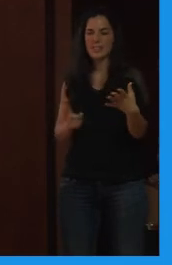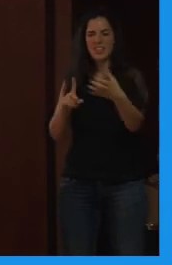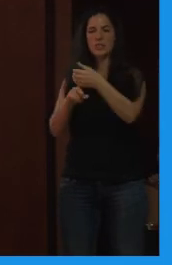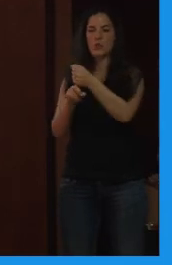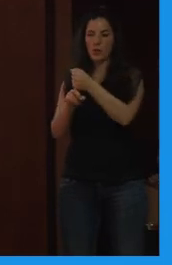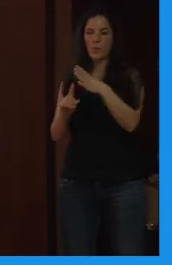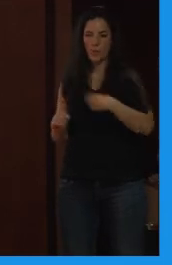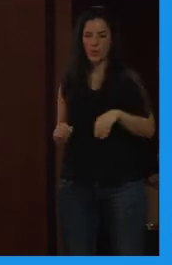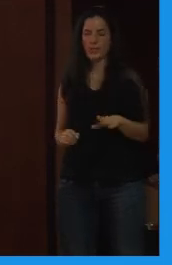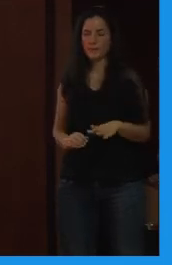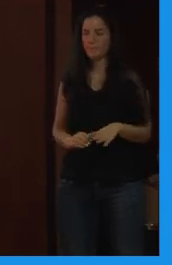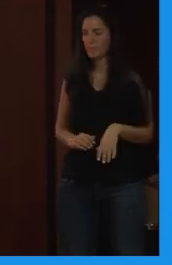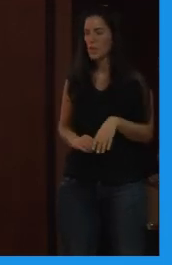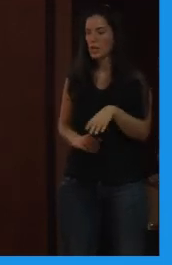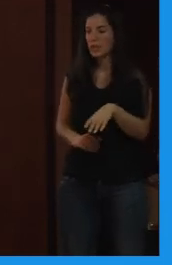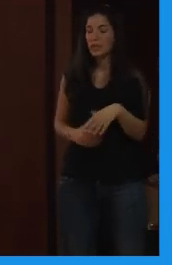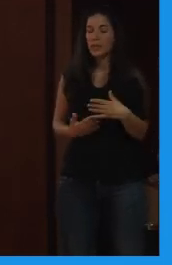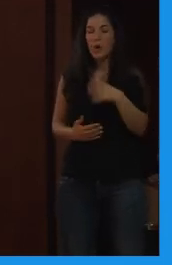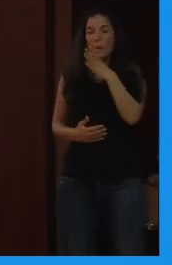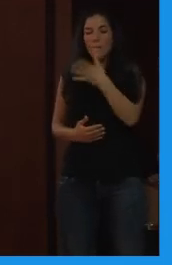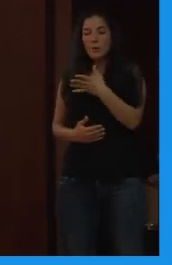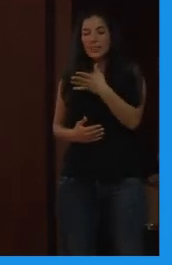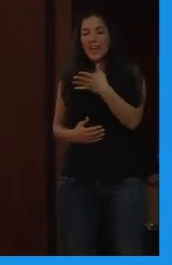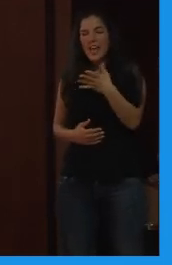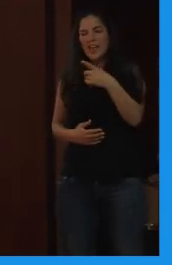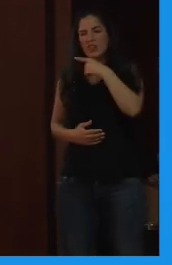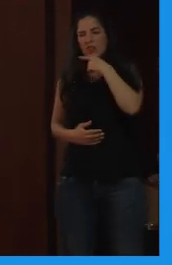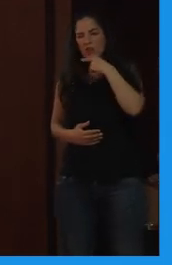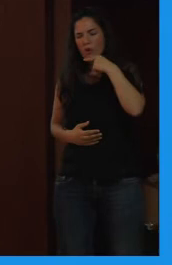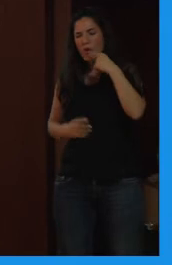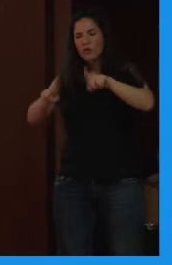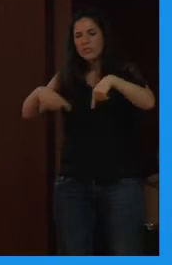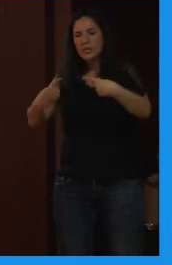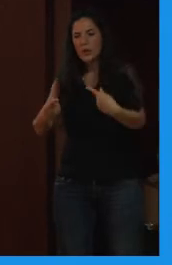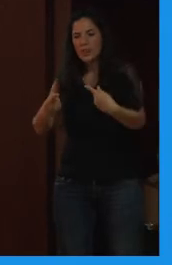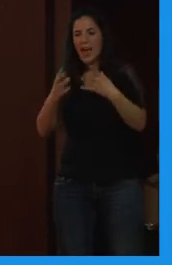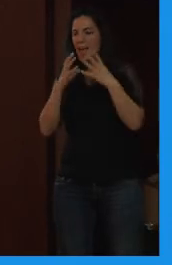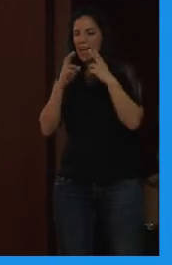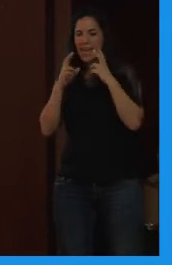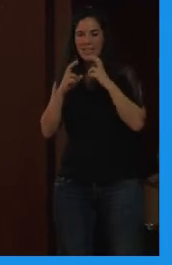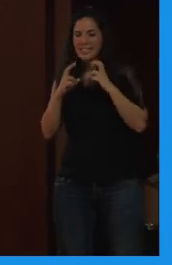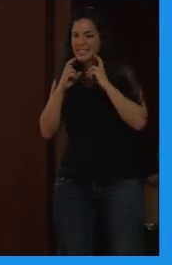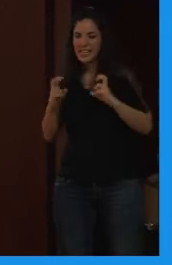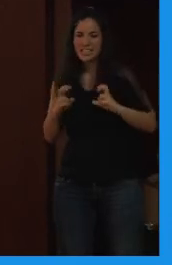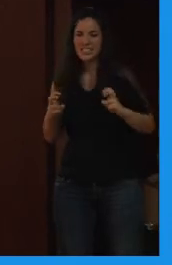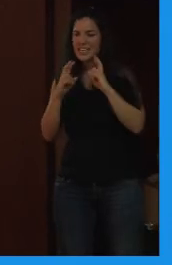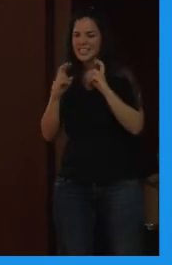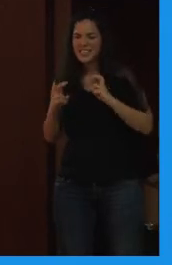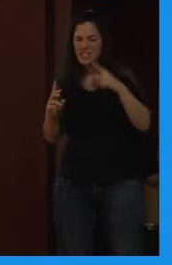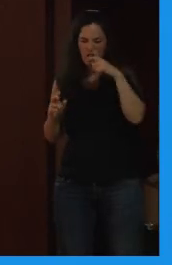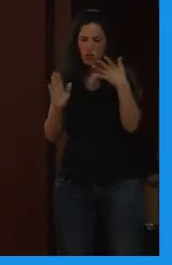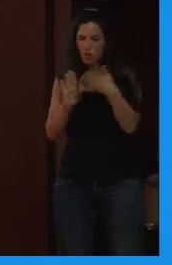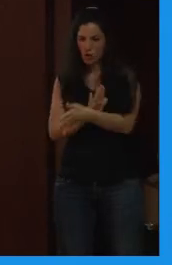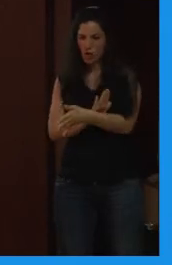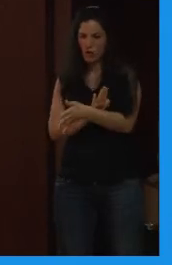Porque el dolor lleva al estrés crónico y el estrés crónico puede llevar a alguna alteración